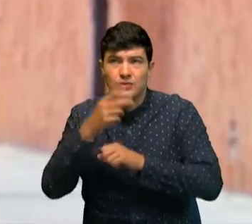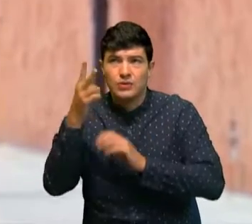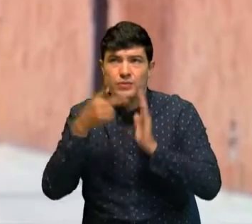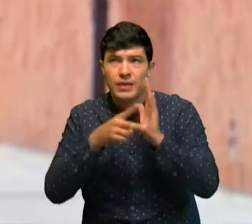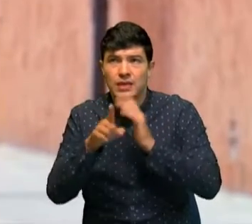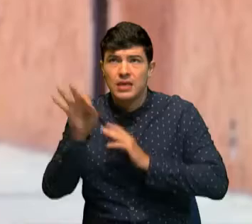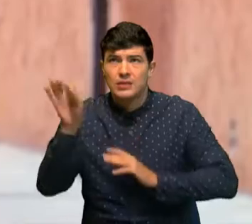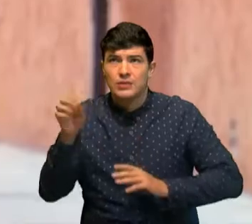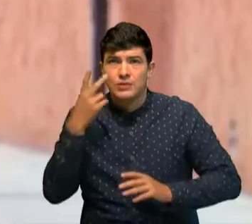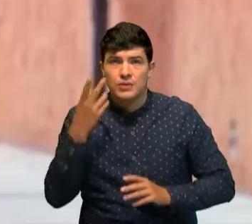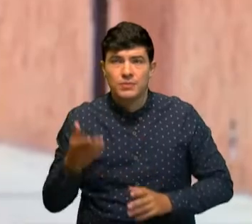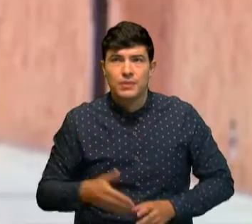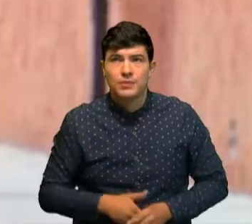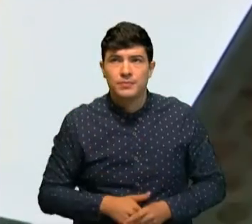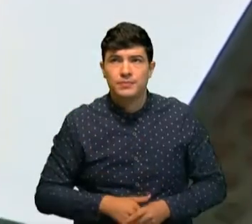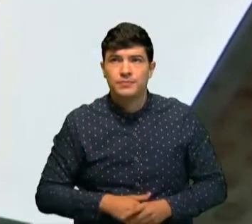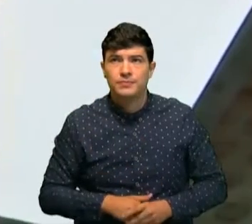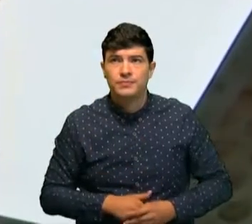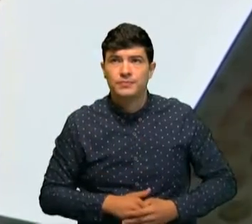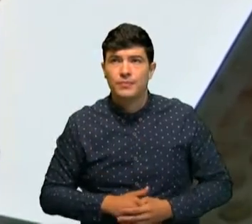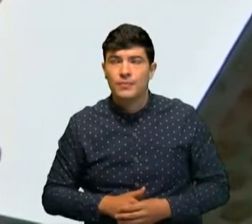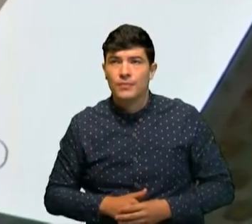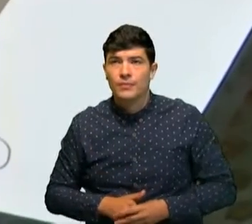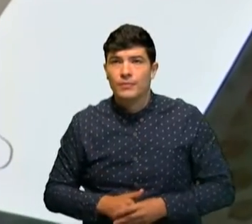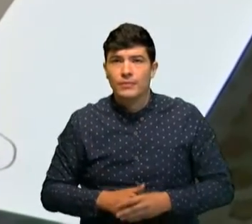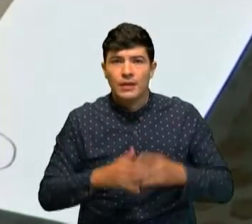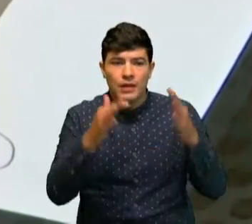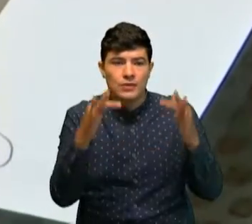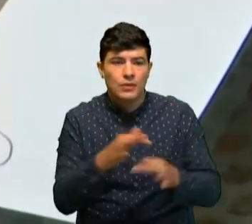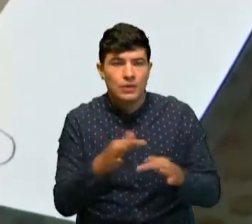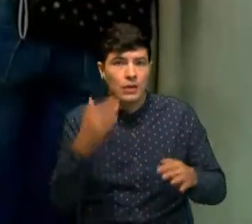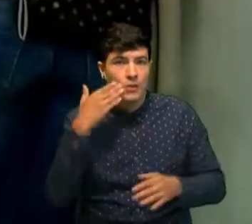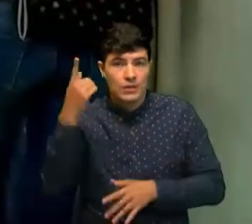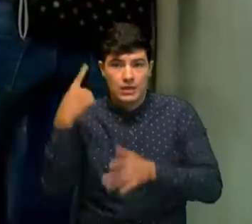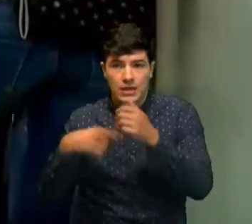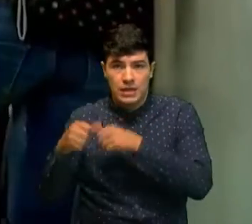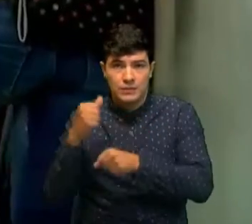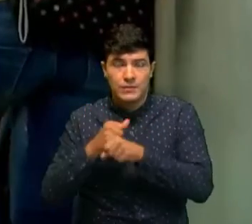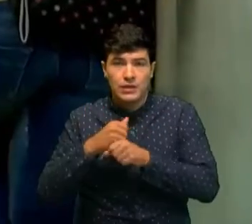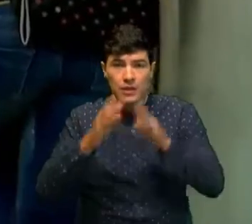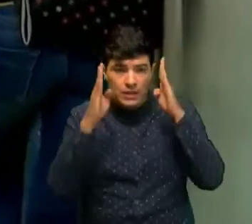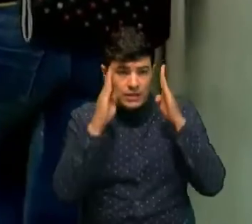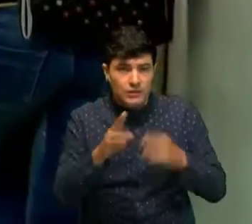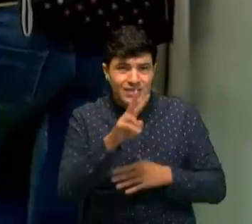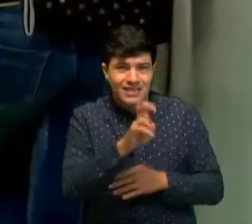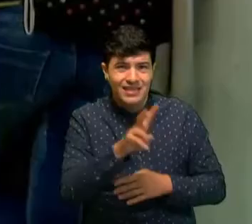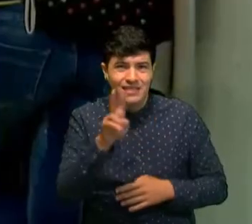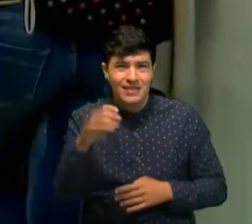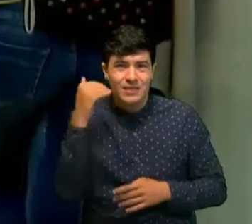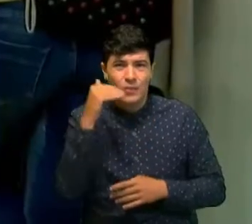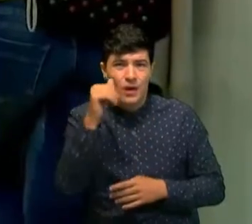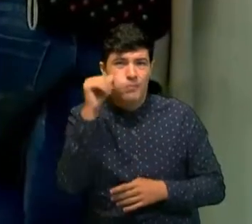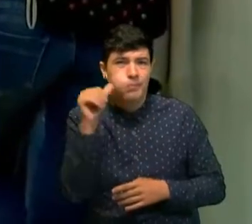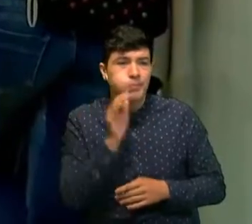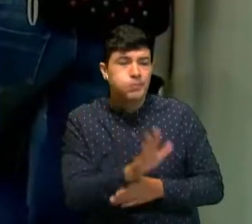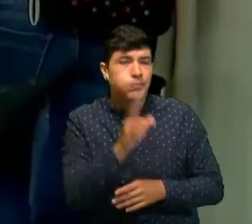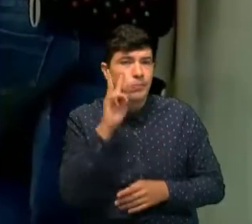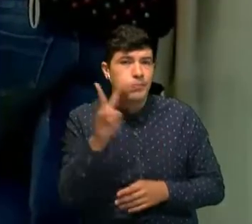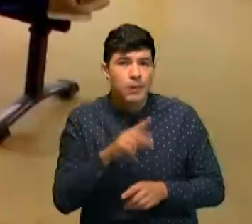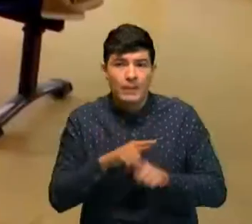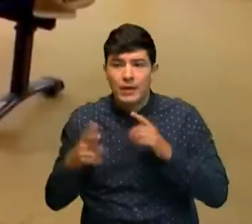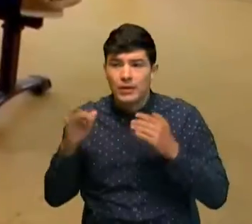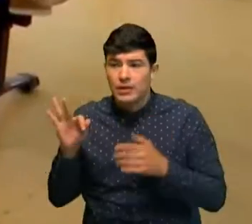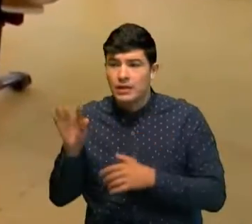2018. Este es el informe. En total, en el 2018 se atendieron 77 maternas venezolanas y a 31